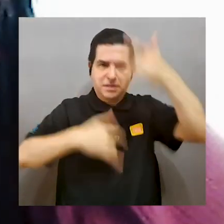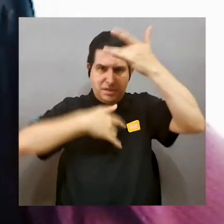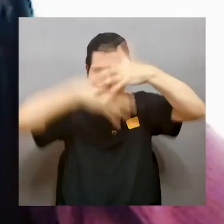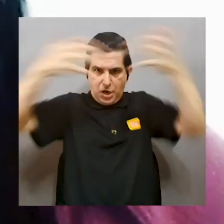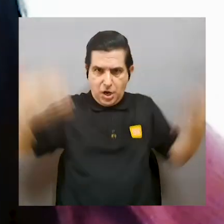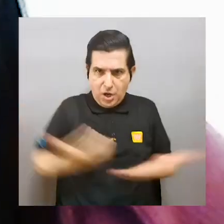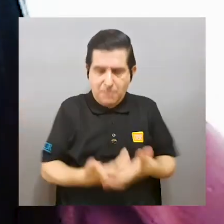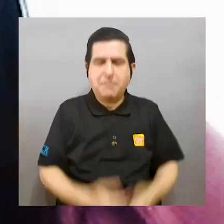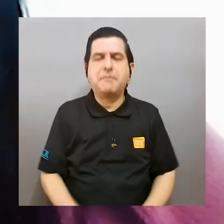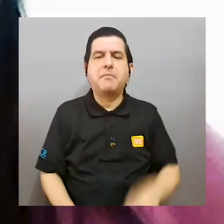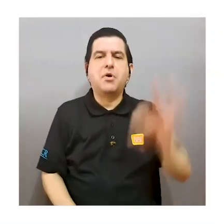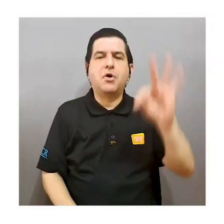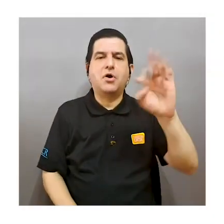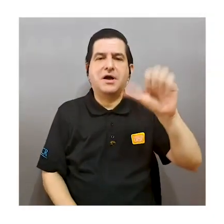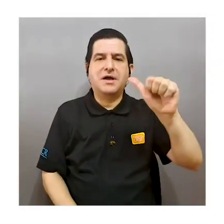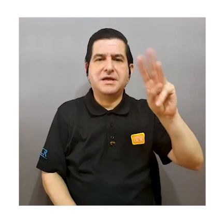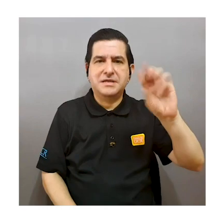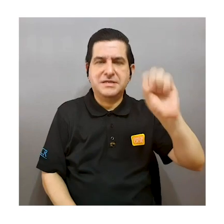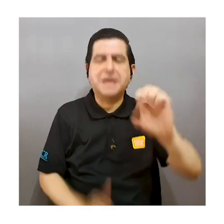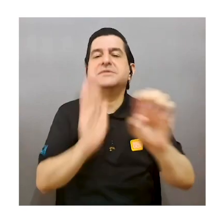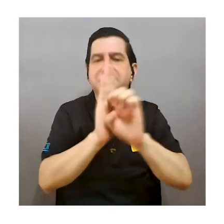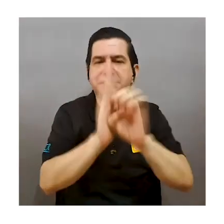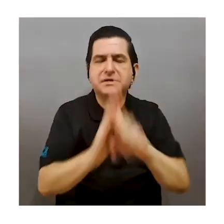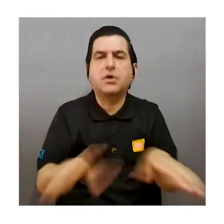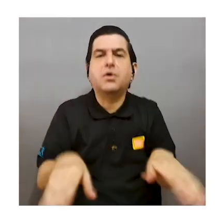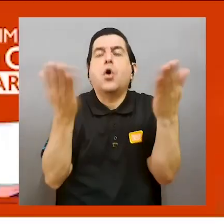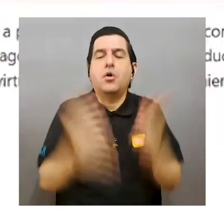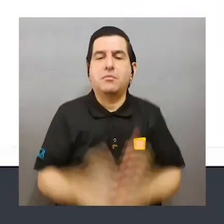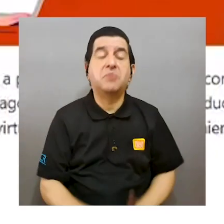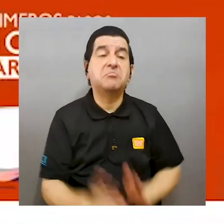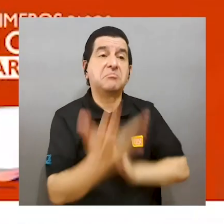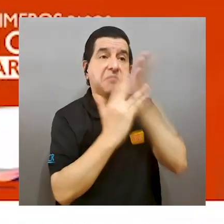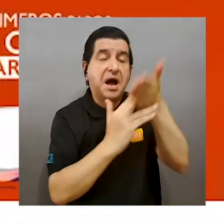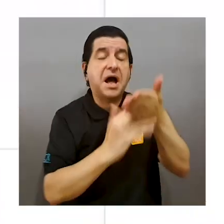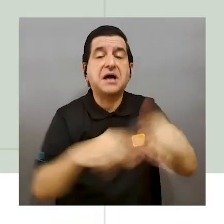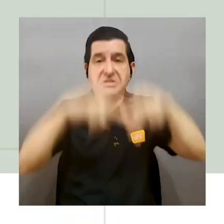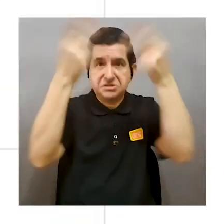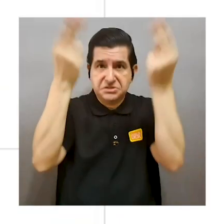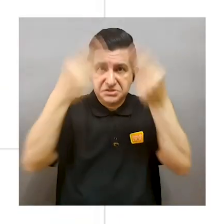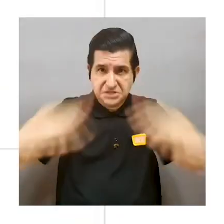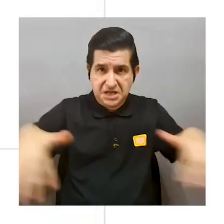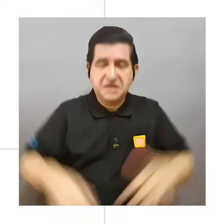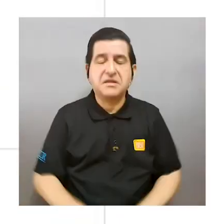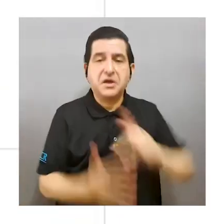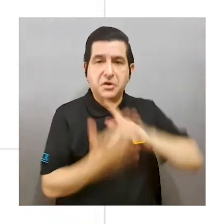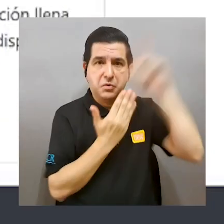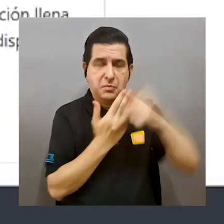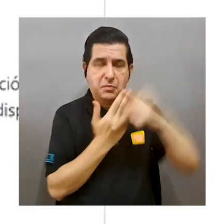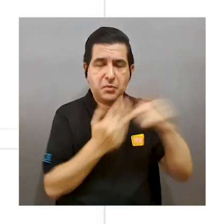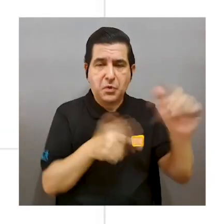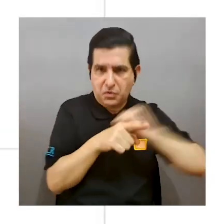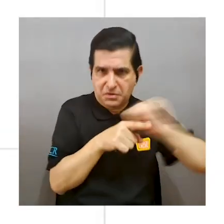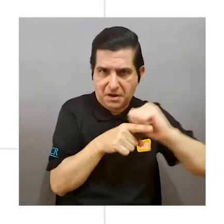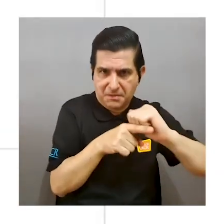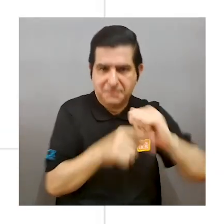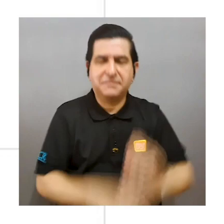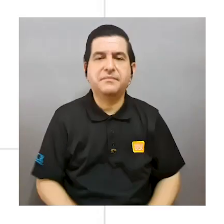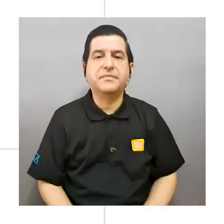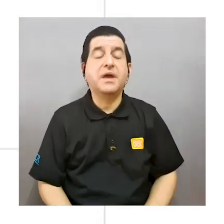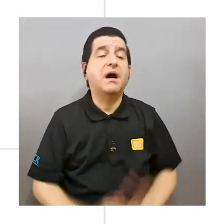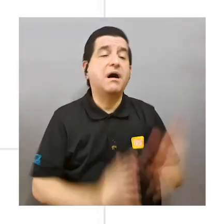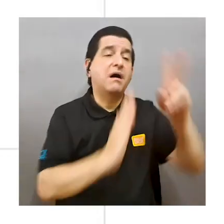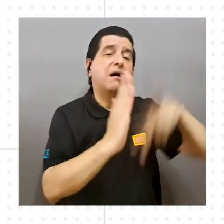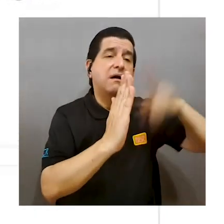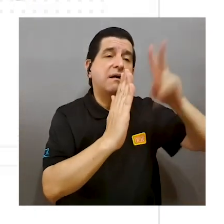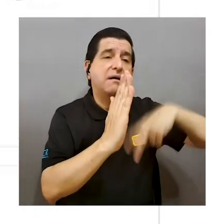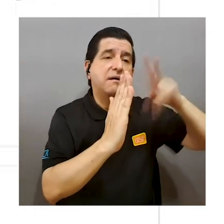de pandemia, que ha sido sobre Teams y todo, ¿verdad? ¿Cómo ha sido? Bueno, ingresamos a la plataforma donde se nos da la capacitación y entonces